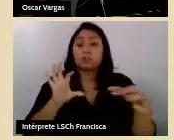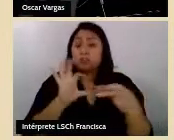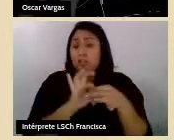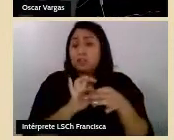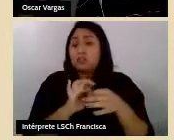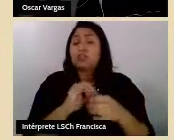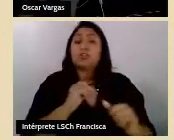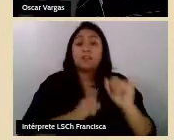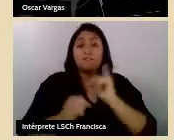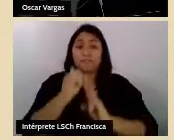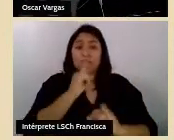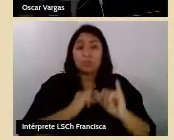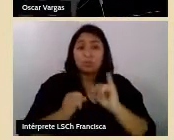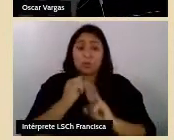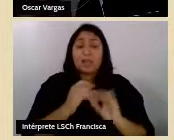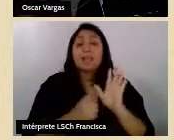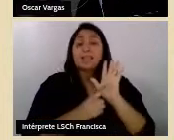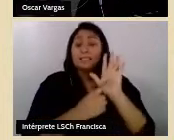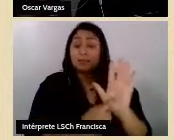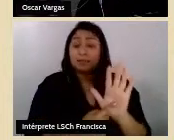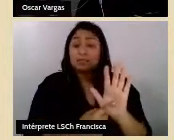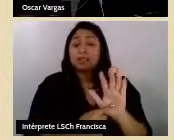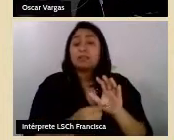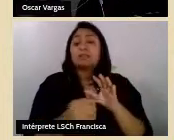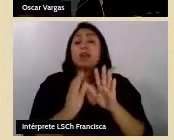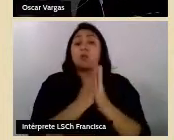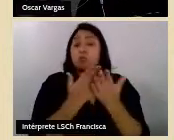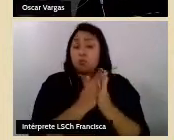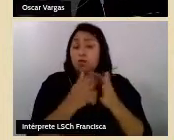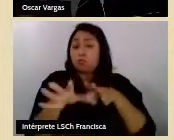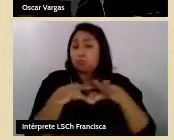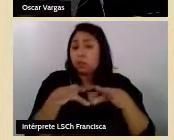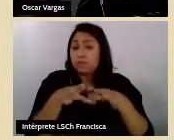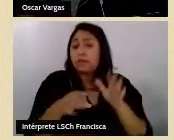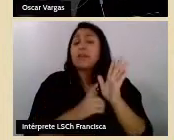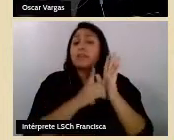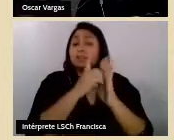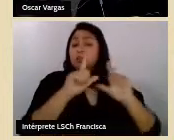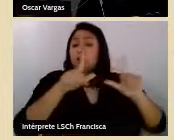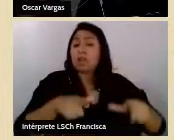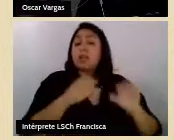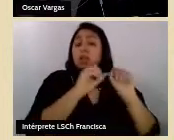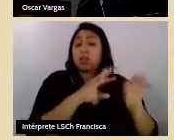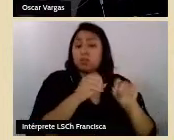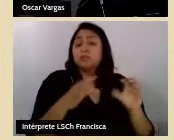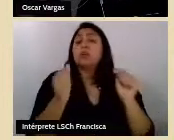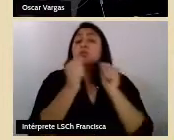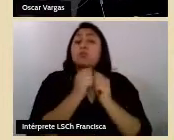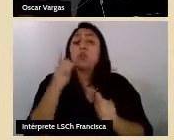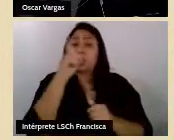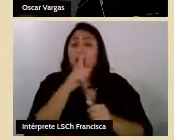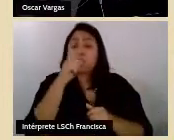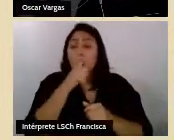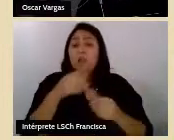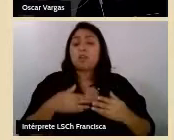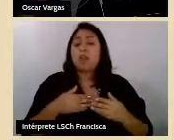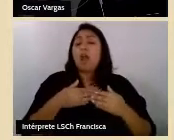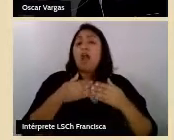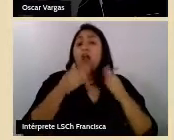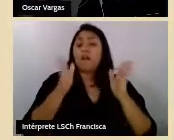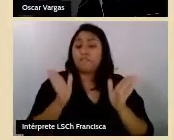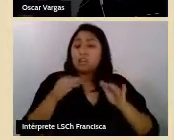se presentan los cuadernos de actividades que se desarrollan desde el área de educación con un lenguaje muy abierto, muy